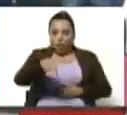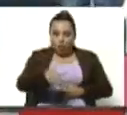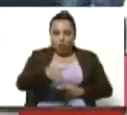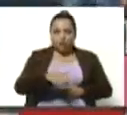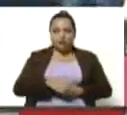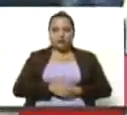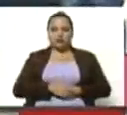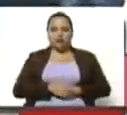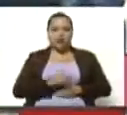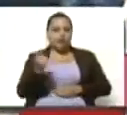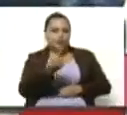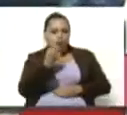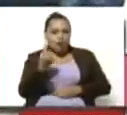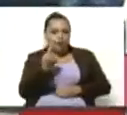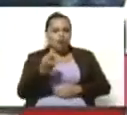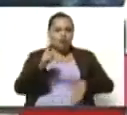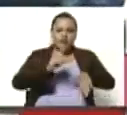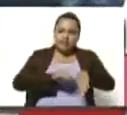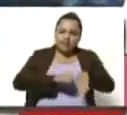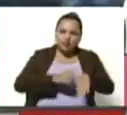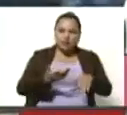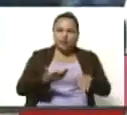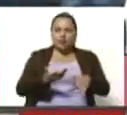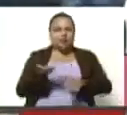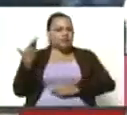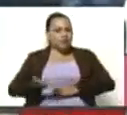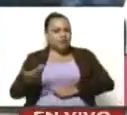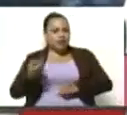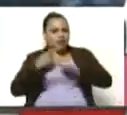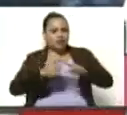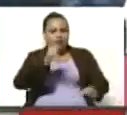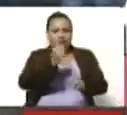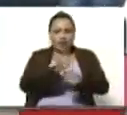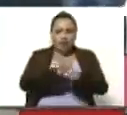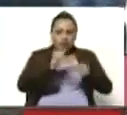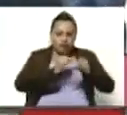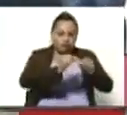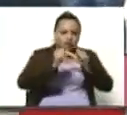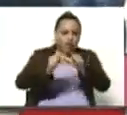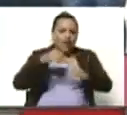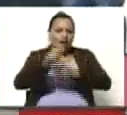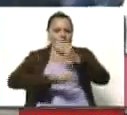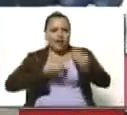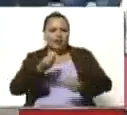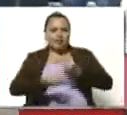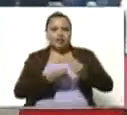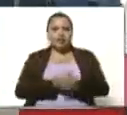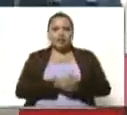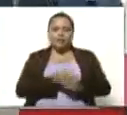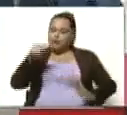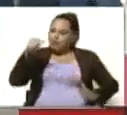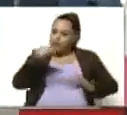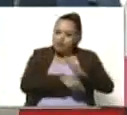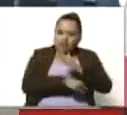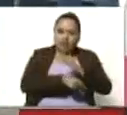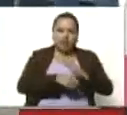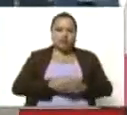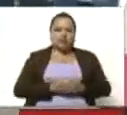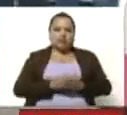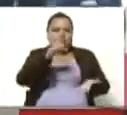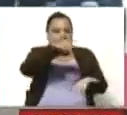solamente un momento solemne pero ese trabajo se ha venido haciendo para profundizar la